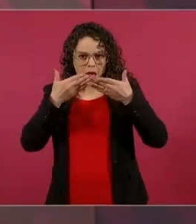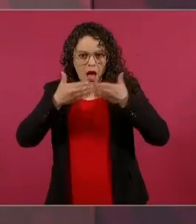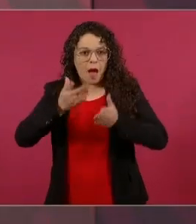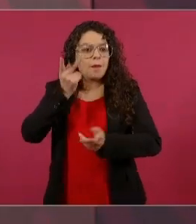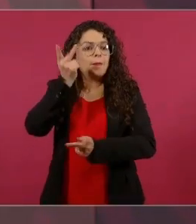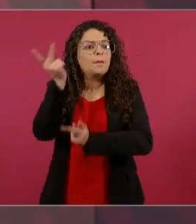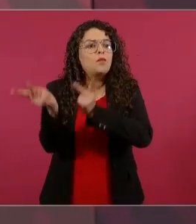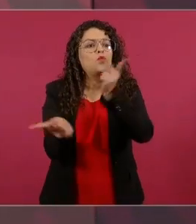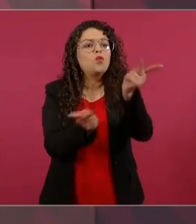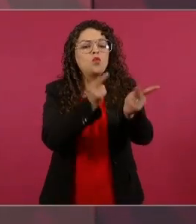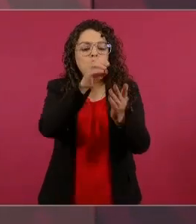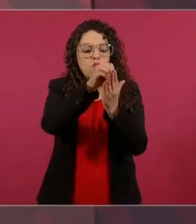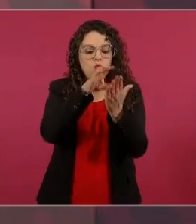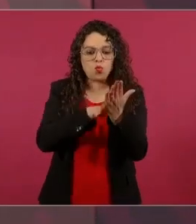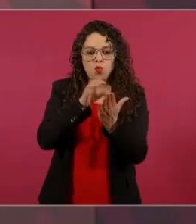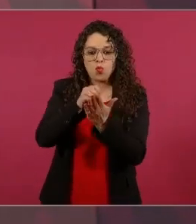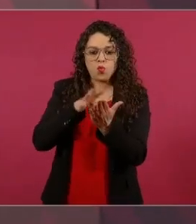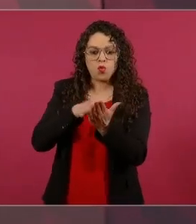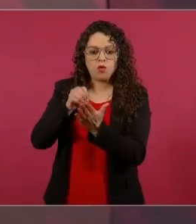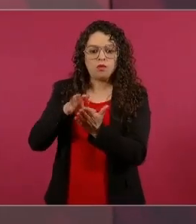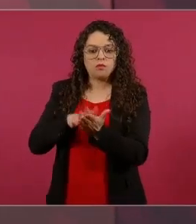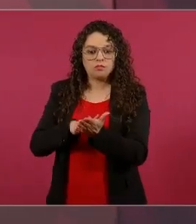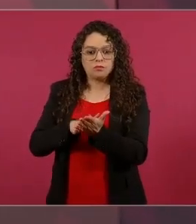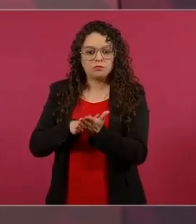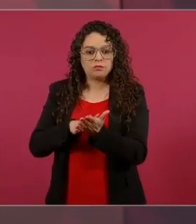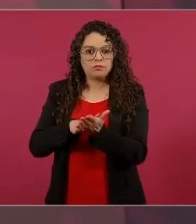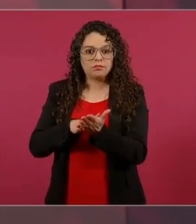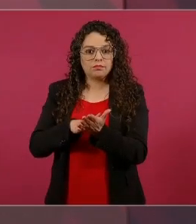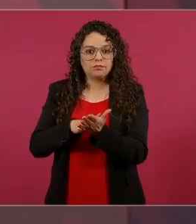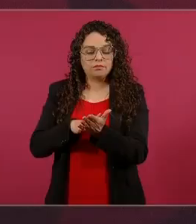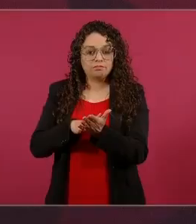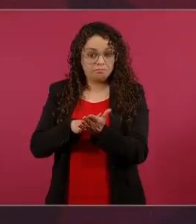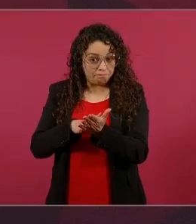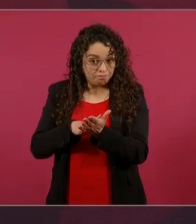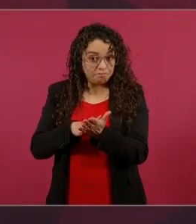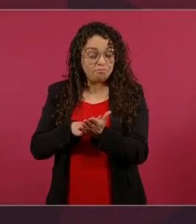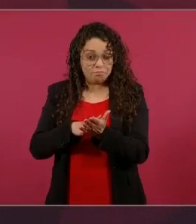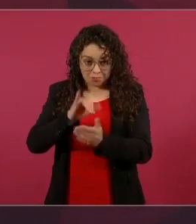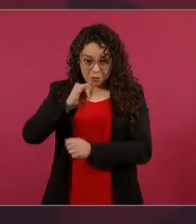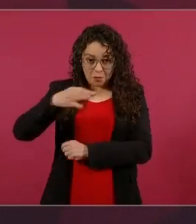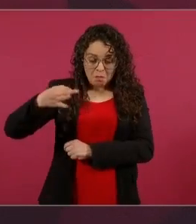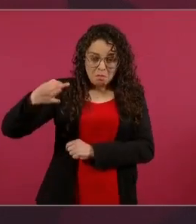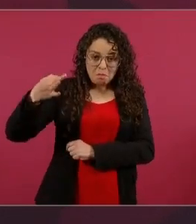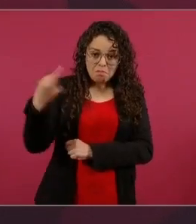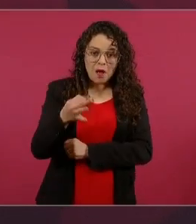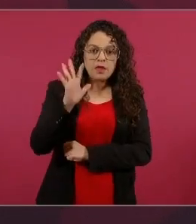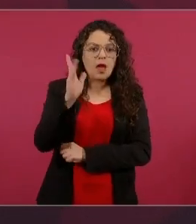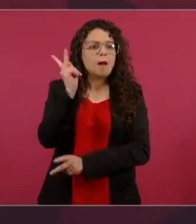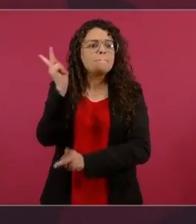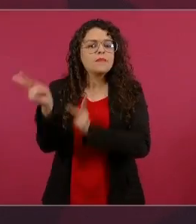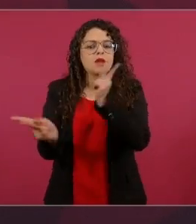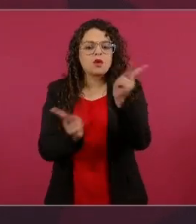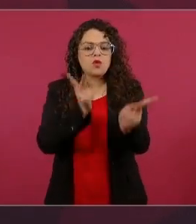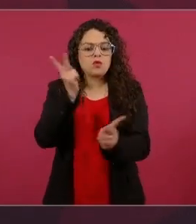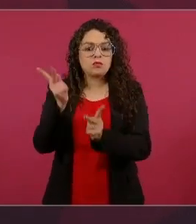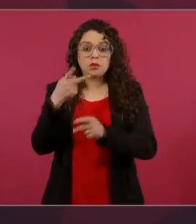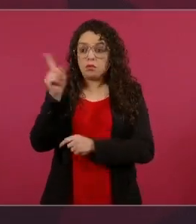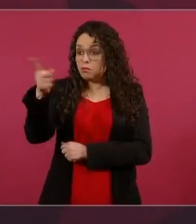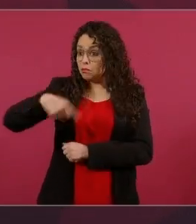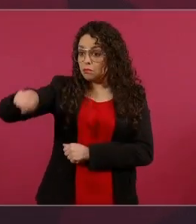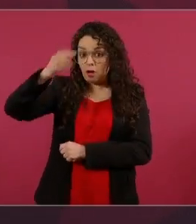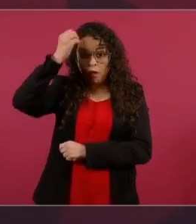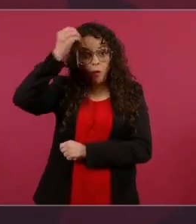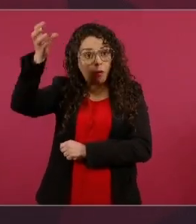consulta y se llevó a cabo una consulta porque como todo esto se olvida